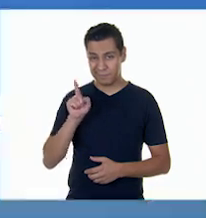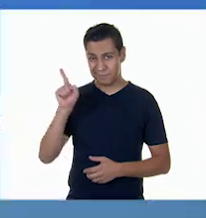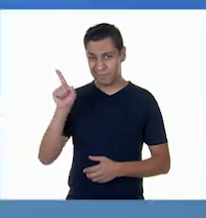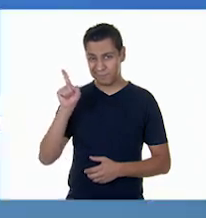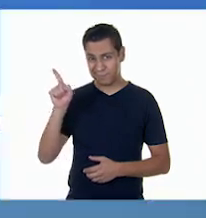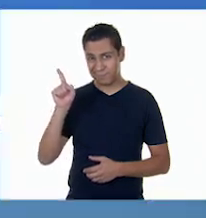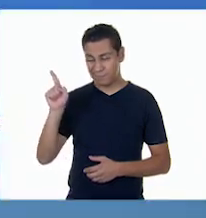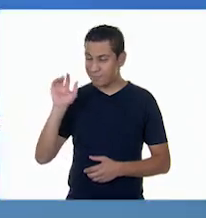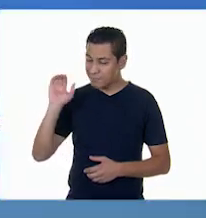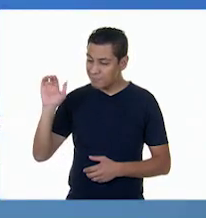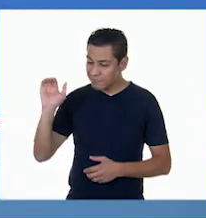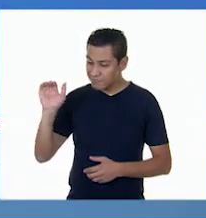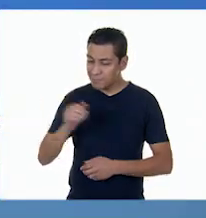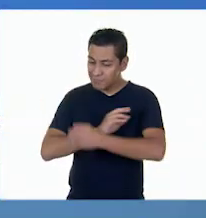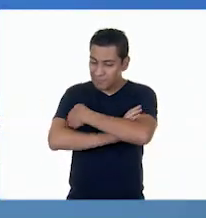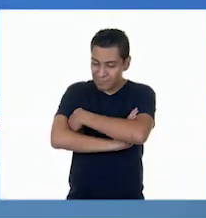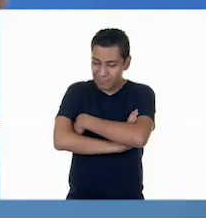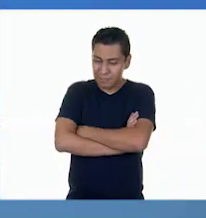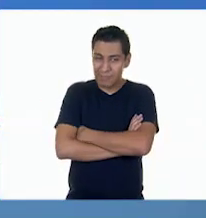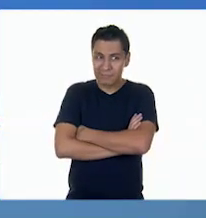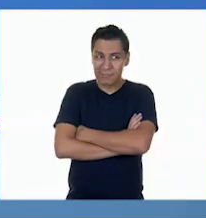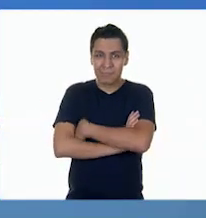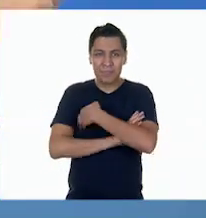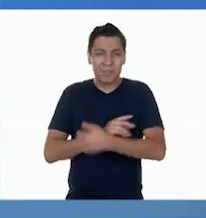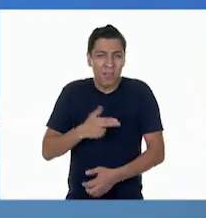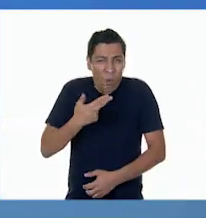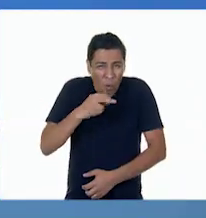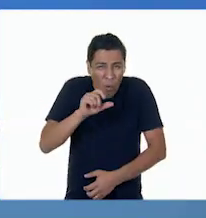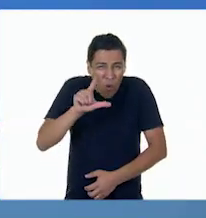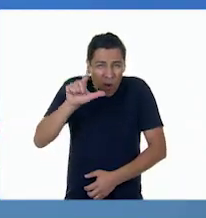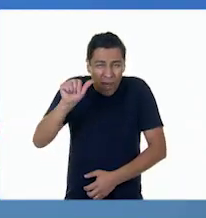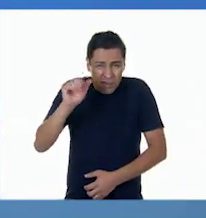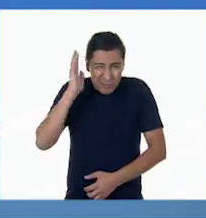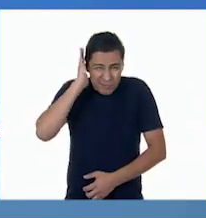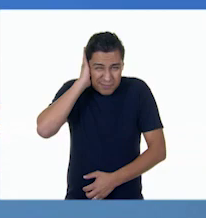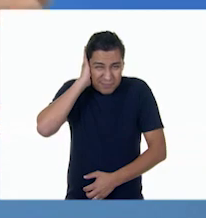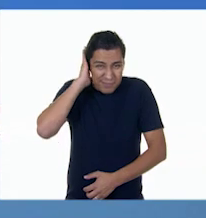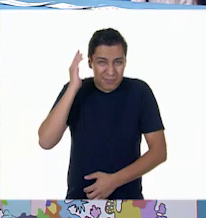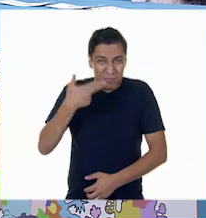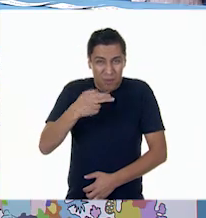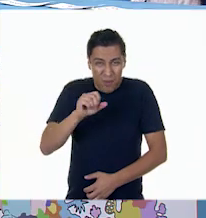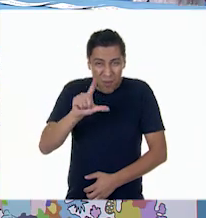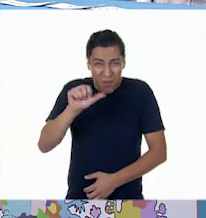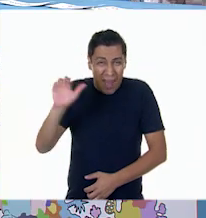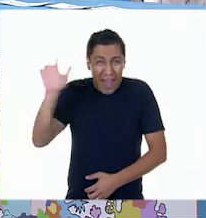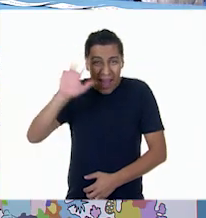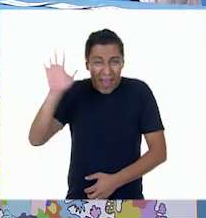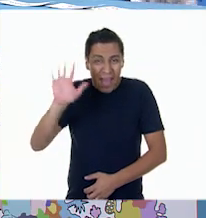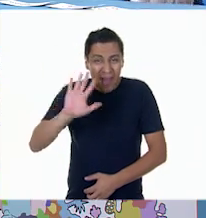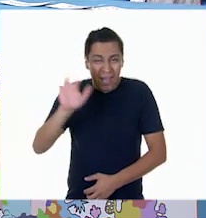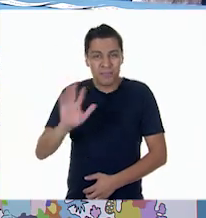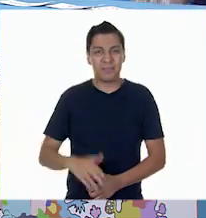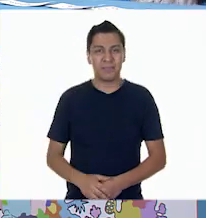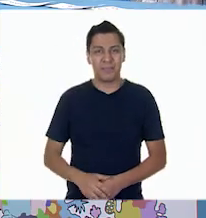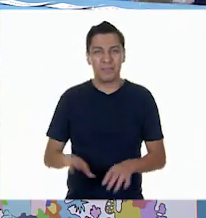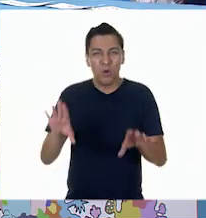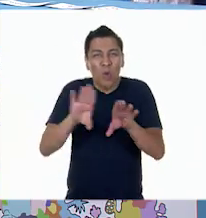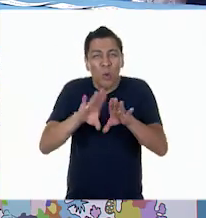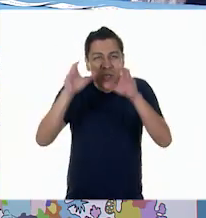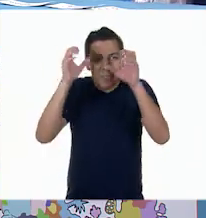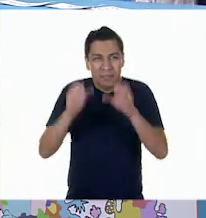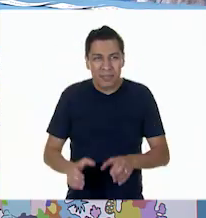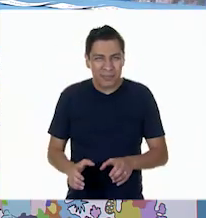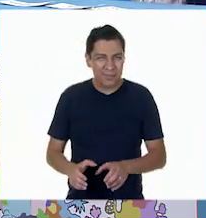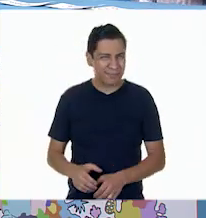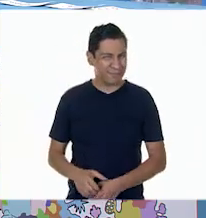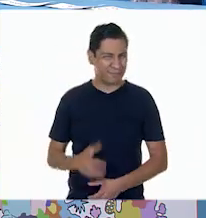¡Ale! ¡Hola! ¡Hola! ¡Hola, hola! ¿Cómo están? ¡Hola! ¡Hola, Ale! No es necesario